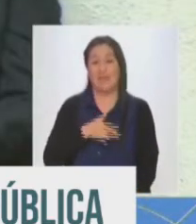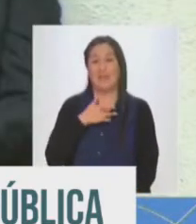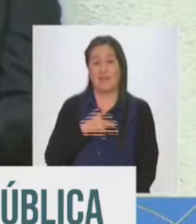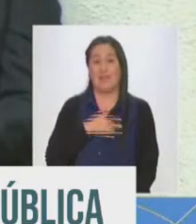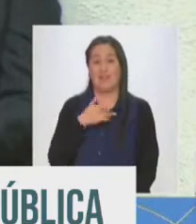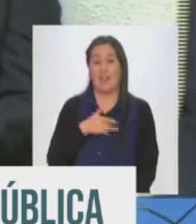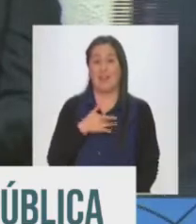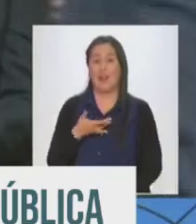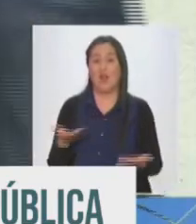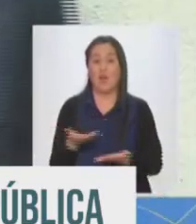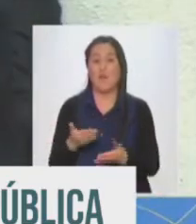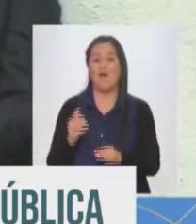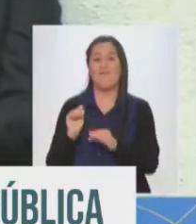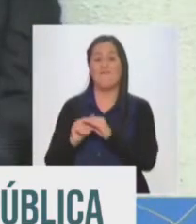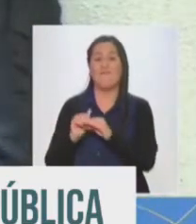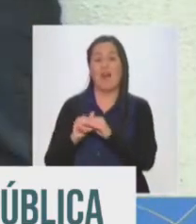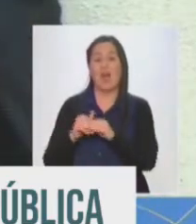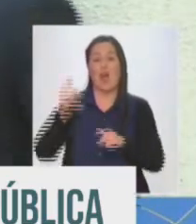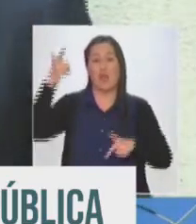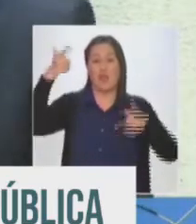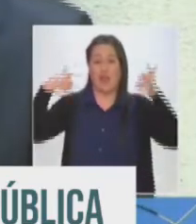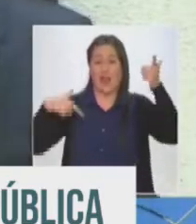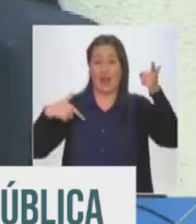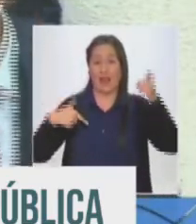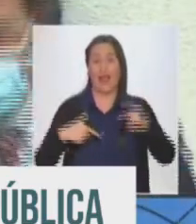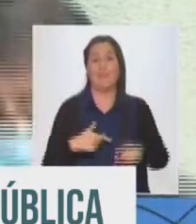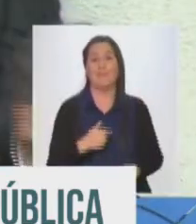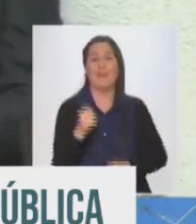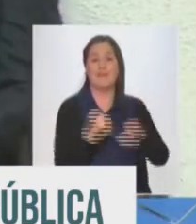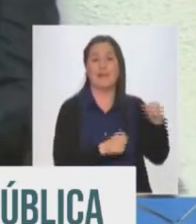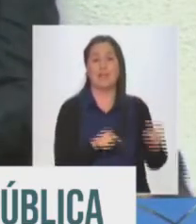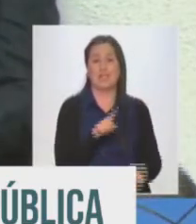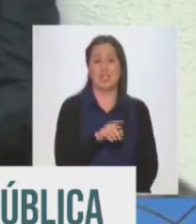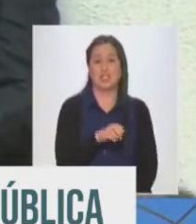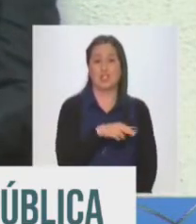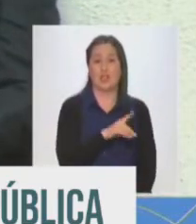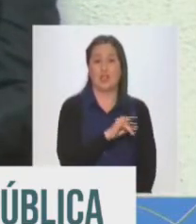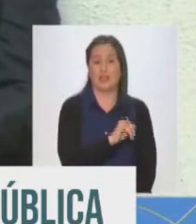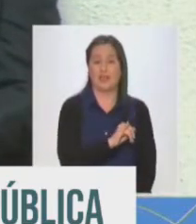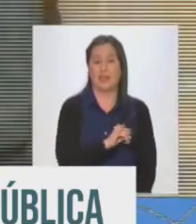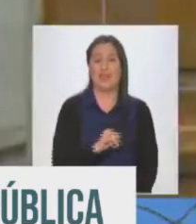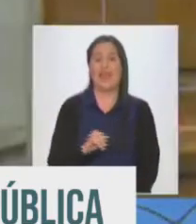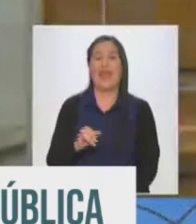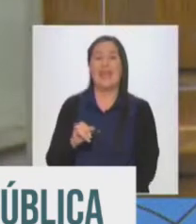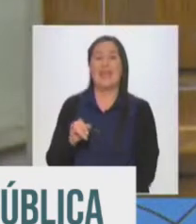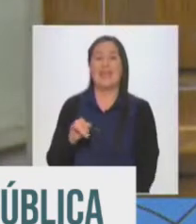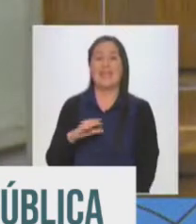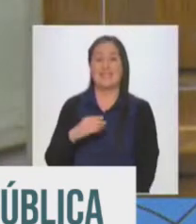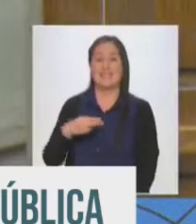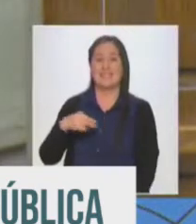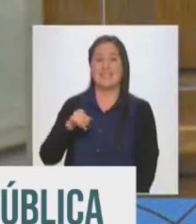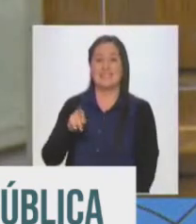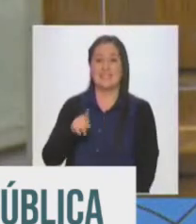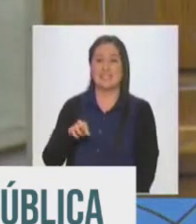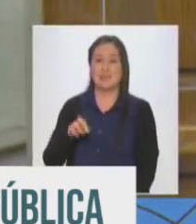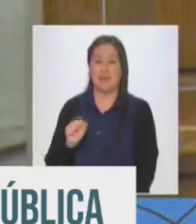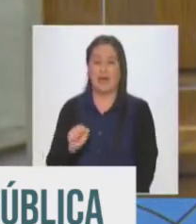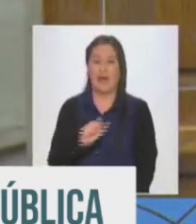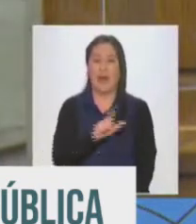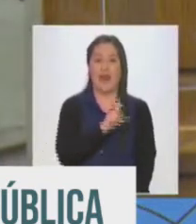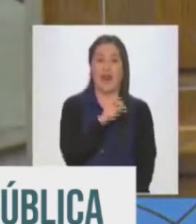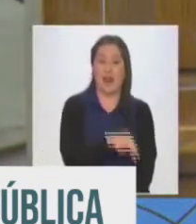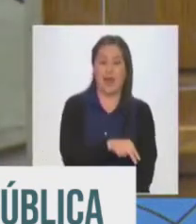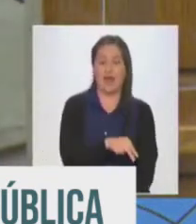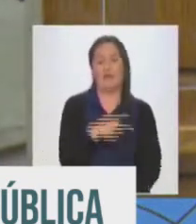el Banco de Talca, como fue la empresa Zombie, como fue el caso Chispa, como fue las acciones de LAN, etcétera,